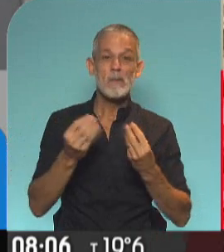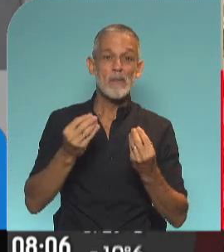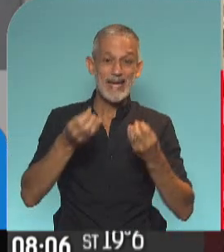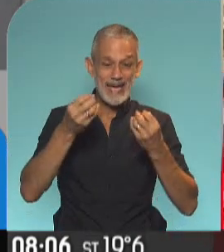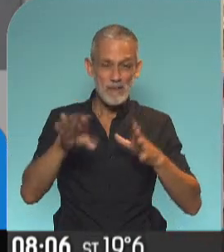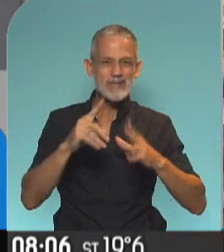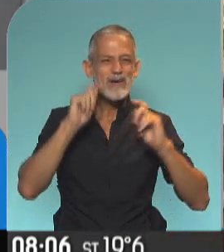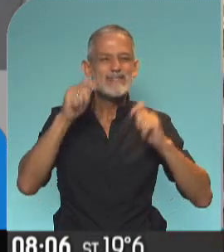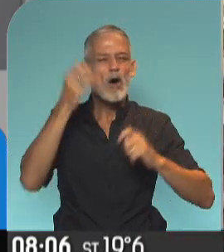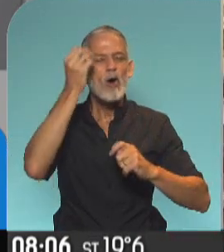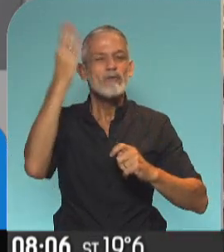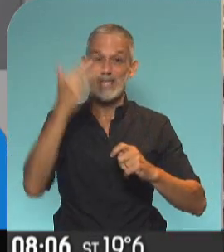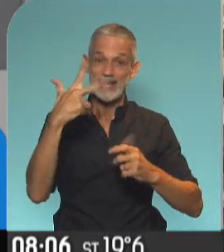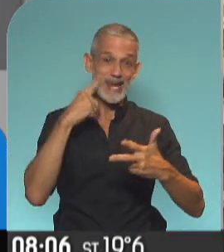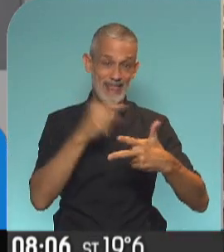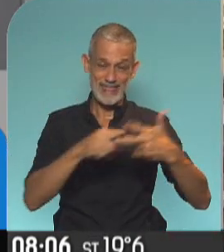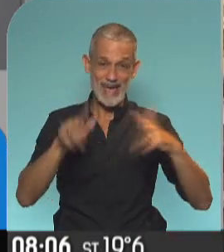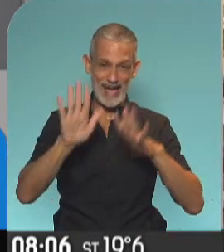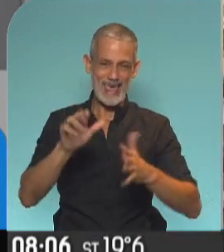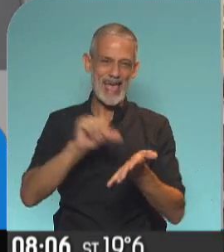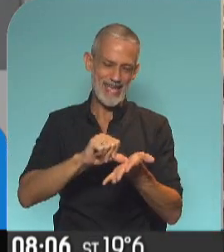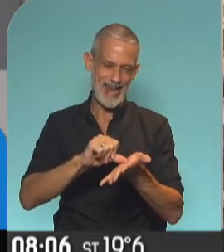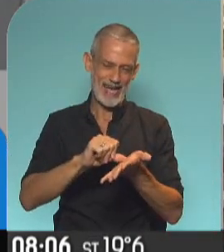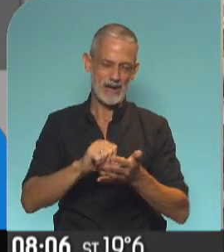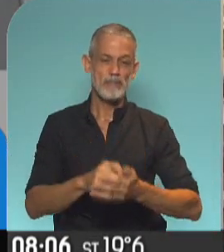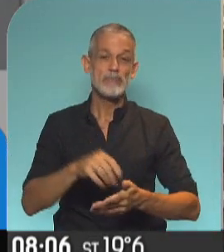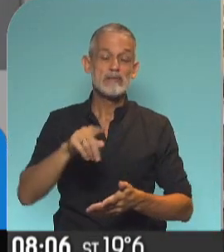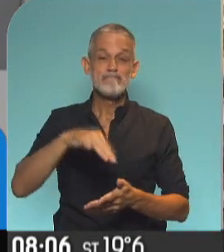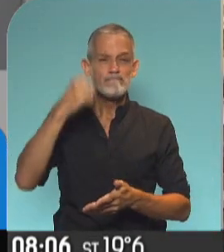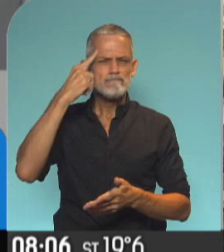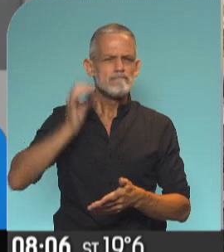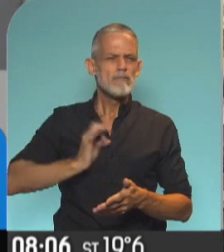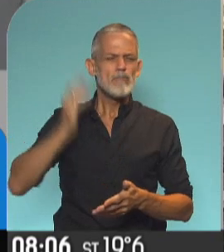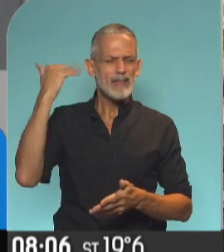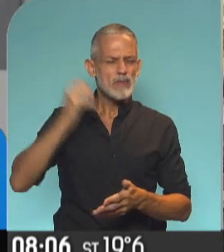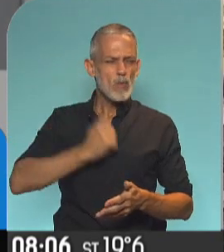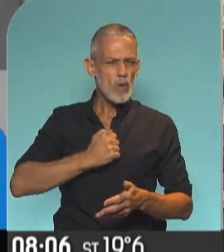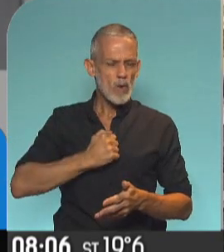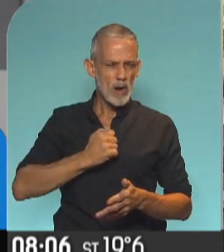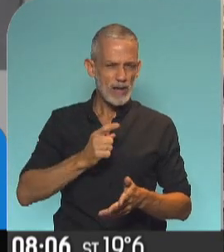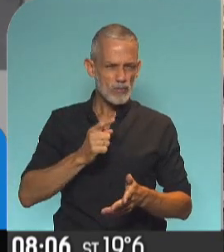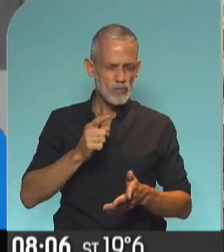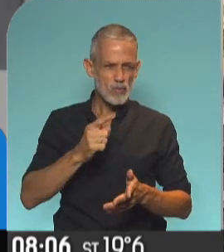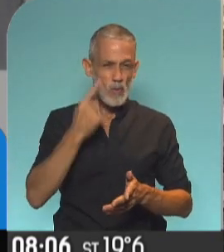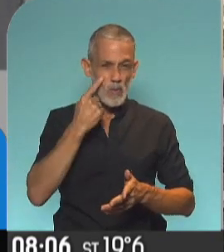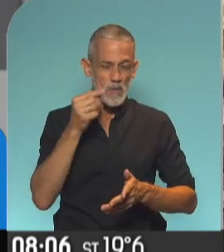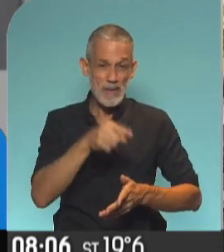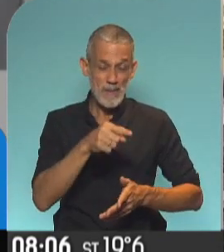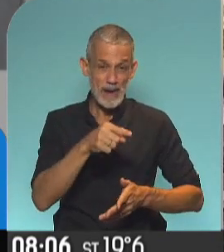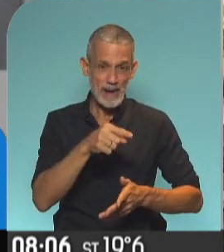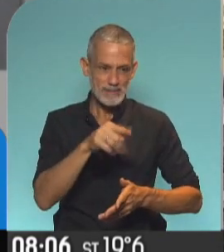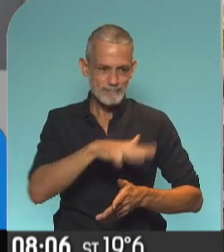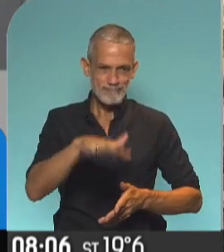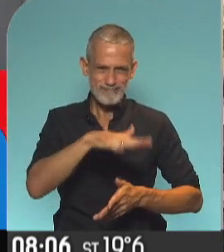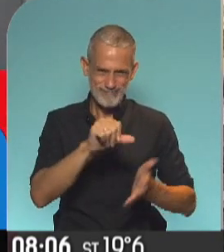iniciar su visita oficial de 3 días a Irak. Se los considera antiguos cristianos a quienes viven en esta parte